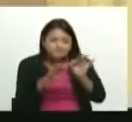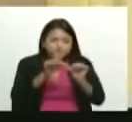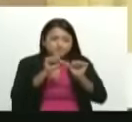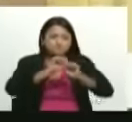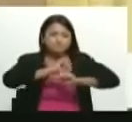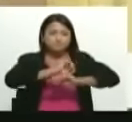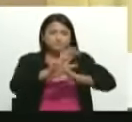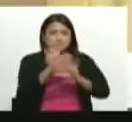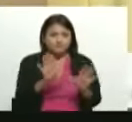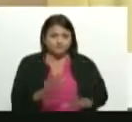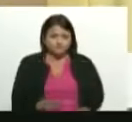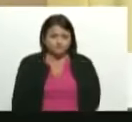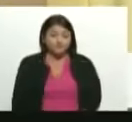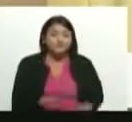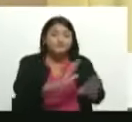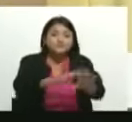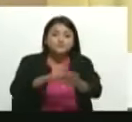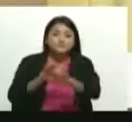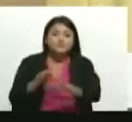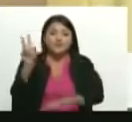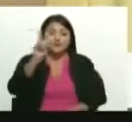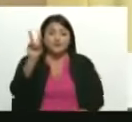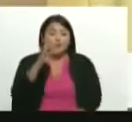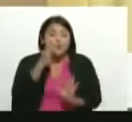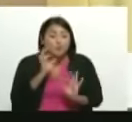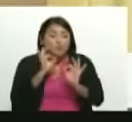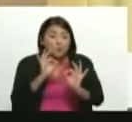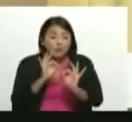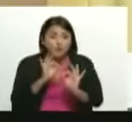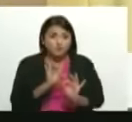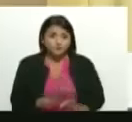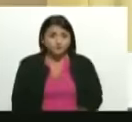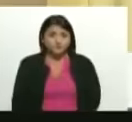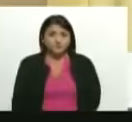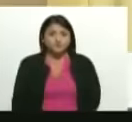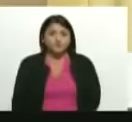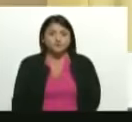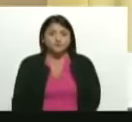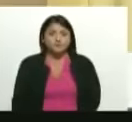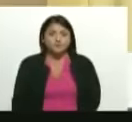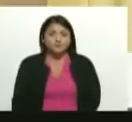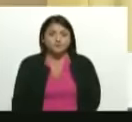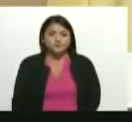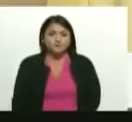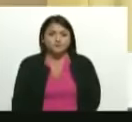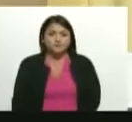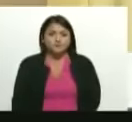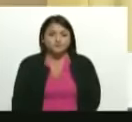persona y una alerta al país, que estemos pendientes a través de ustedes.